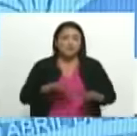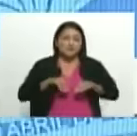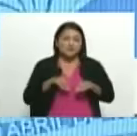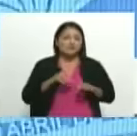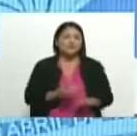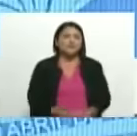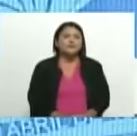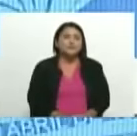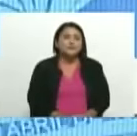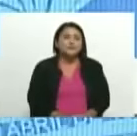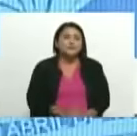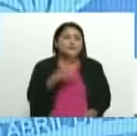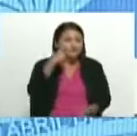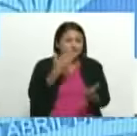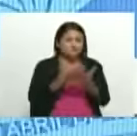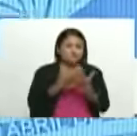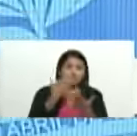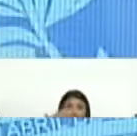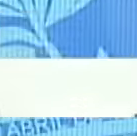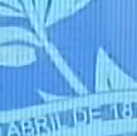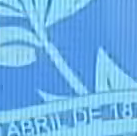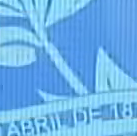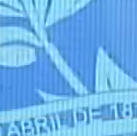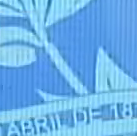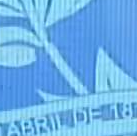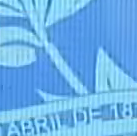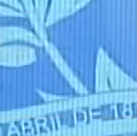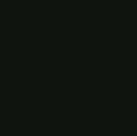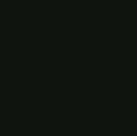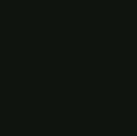Ahí hay otro testimonio de Rappersad. Vamos a ver lo que es importante.